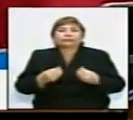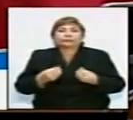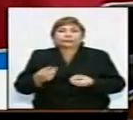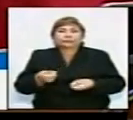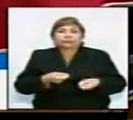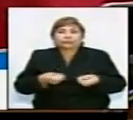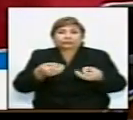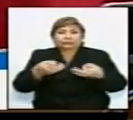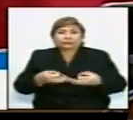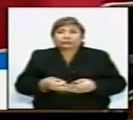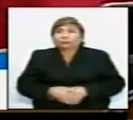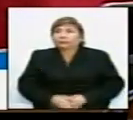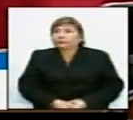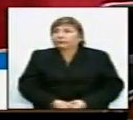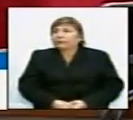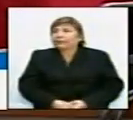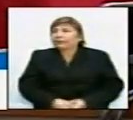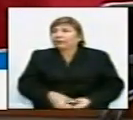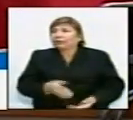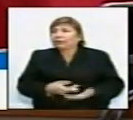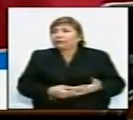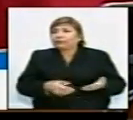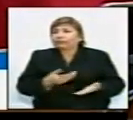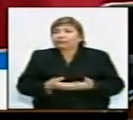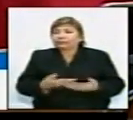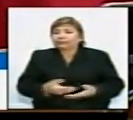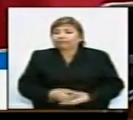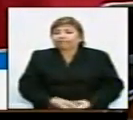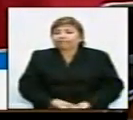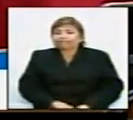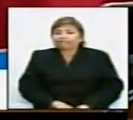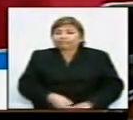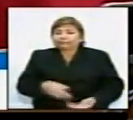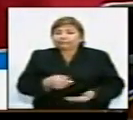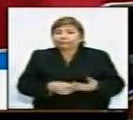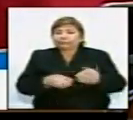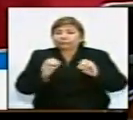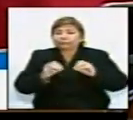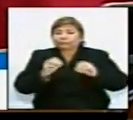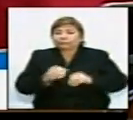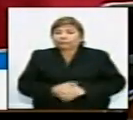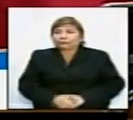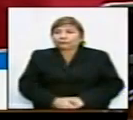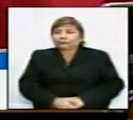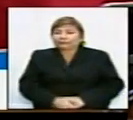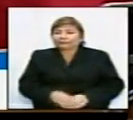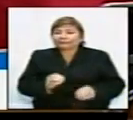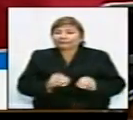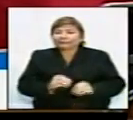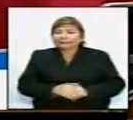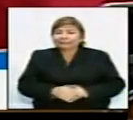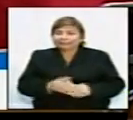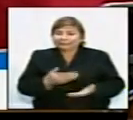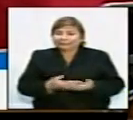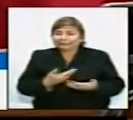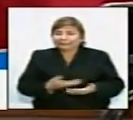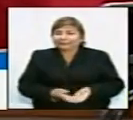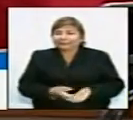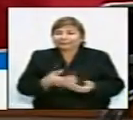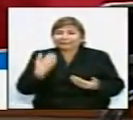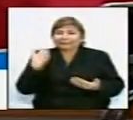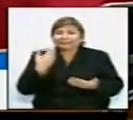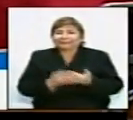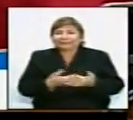gestión adecuada del territorio. Entonces, el tema de fortalecer la institucionalidad y la articulación especialmente del